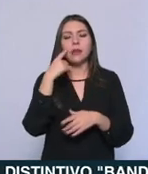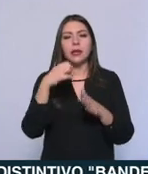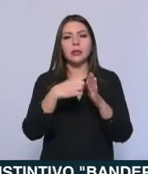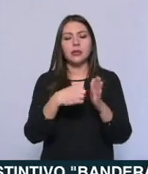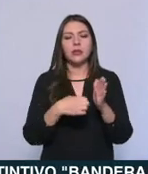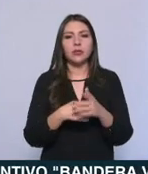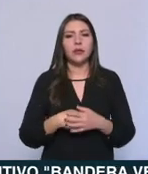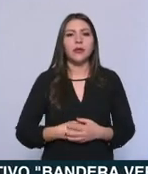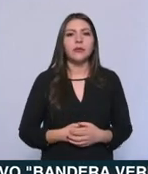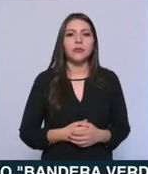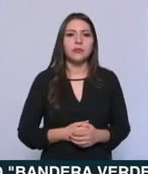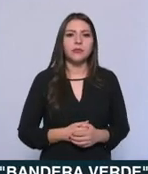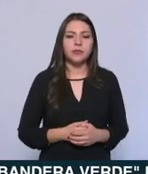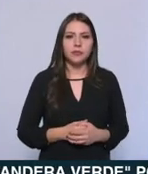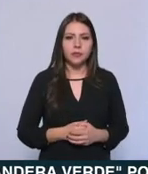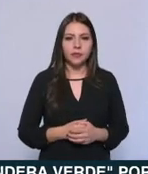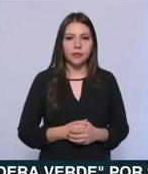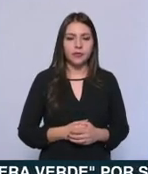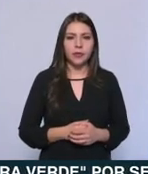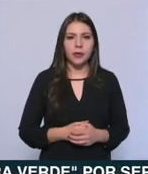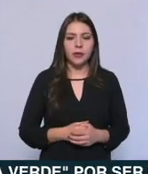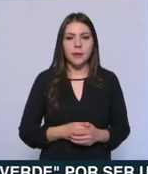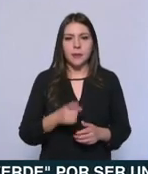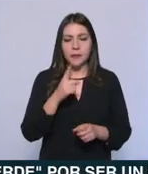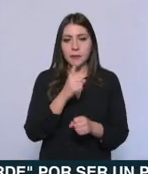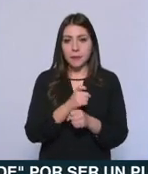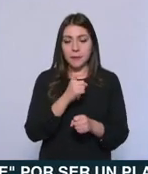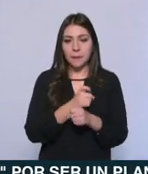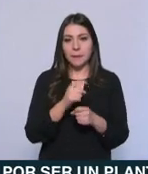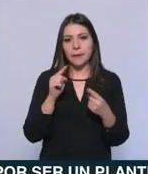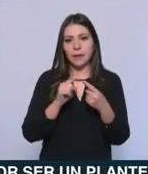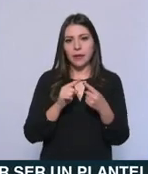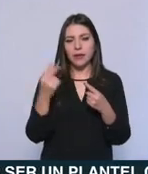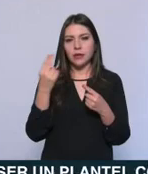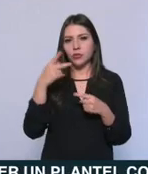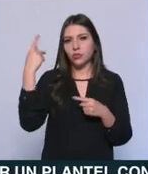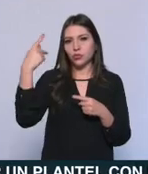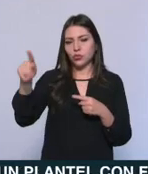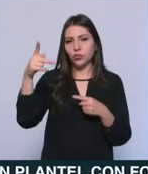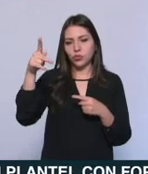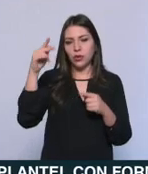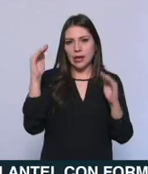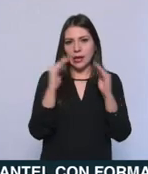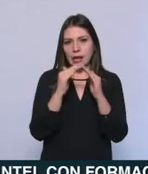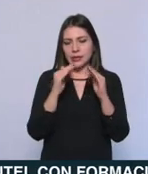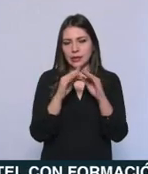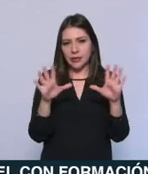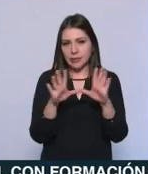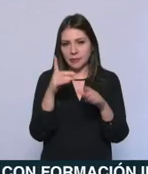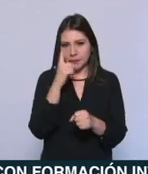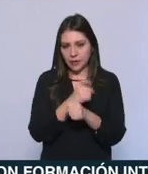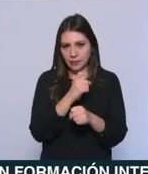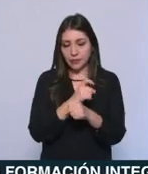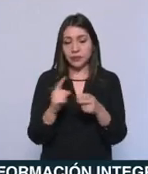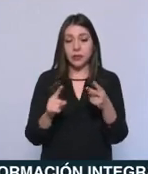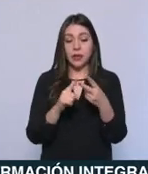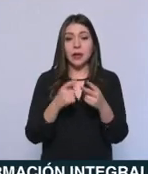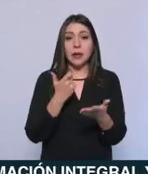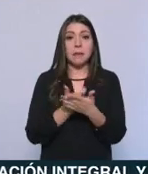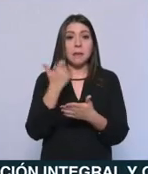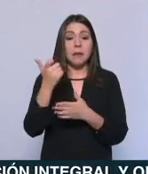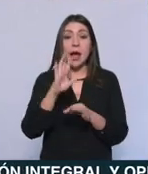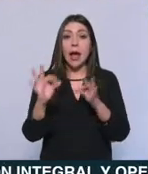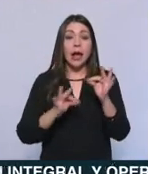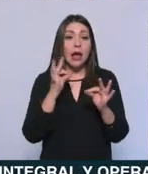escrituras. En principio, desde luego tiene que ser un crédito del Instituto de Vivienda, haber terminado su vivienda,